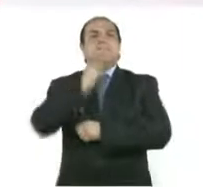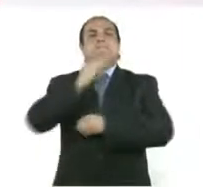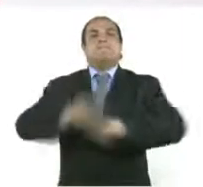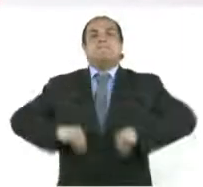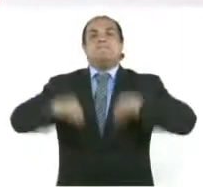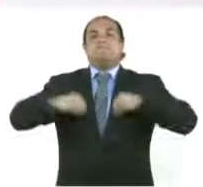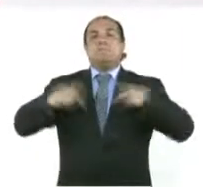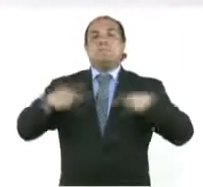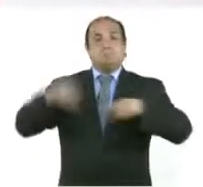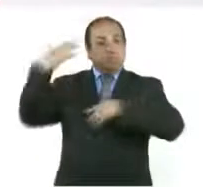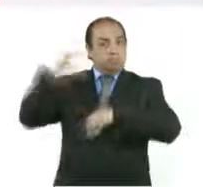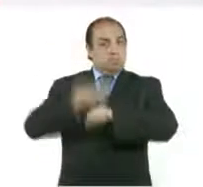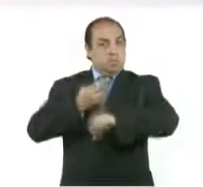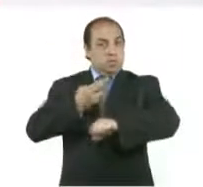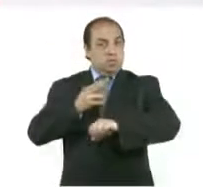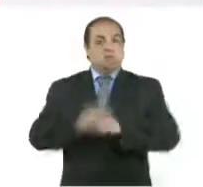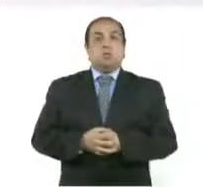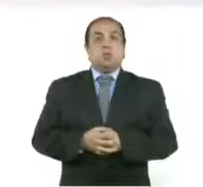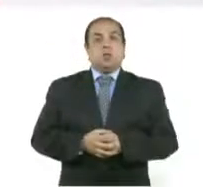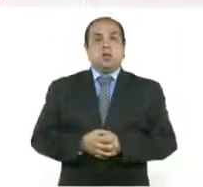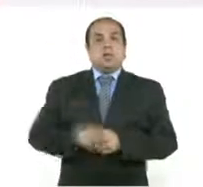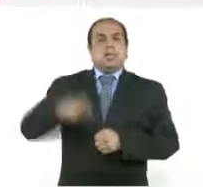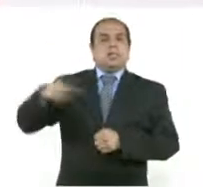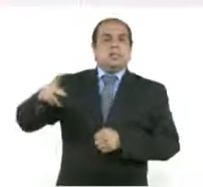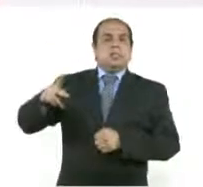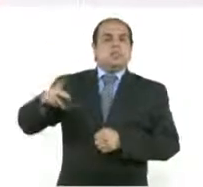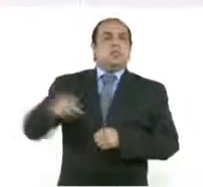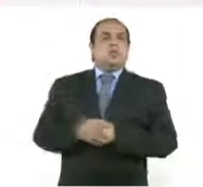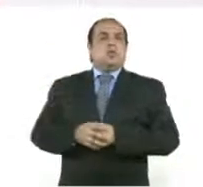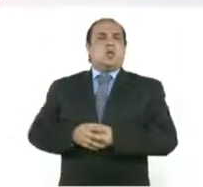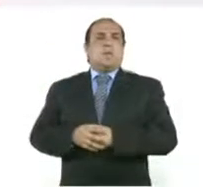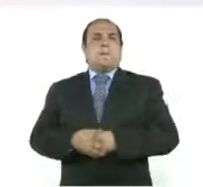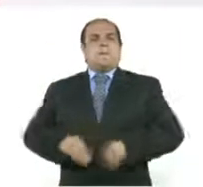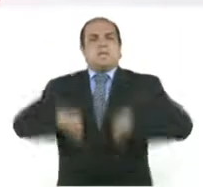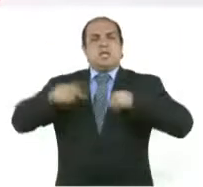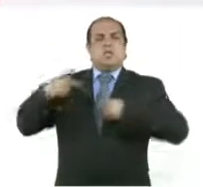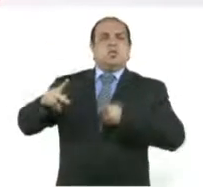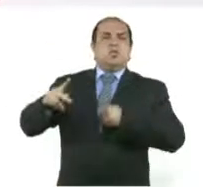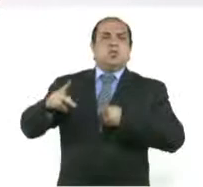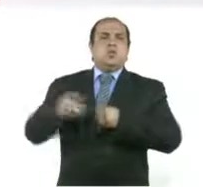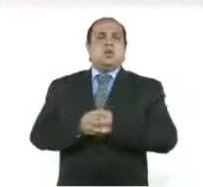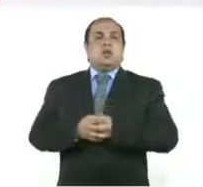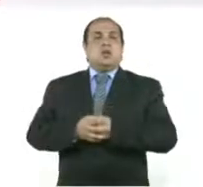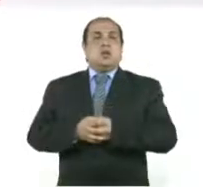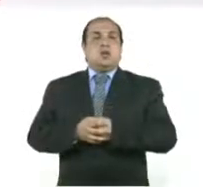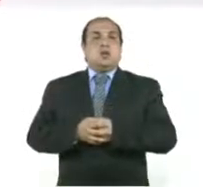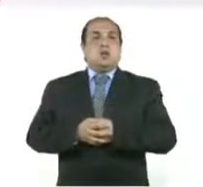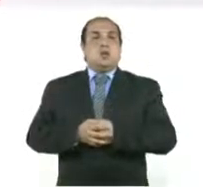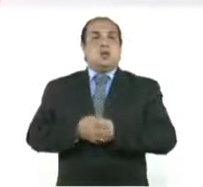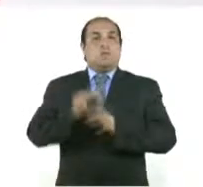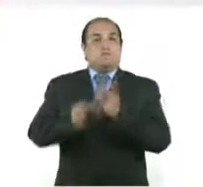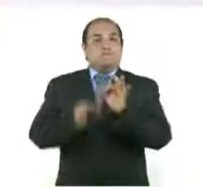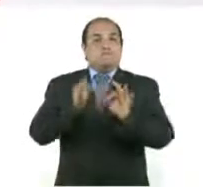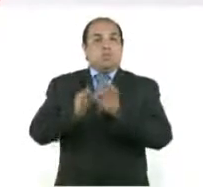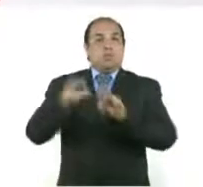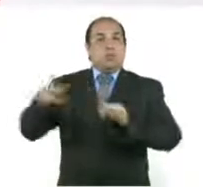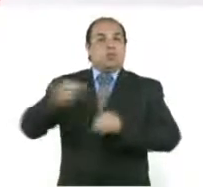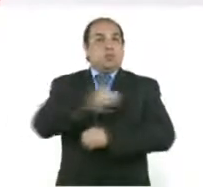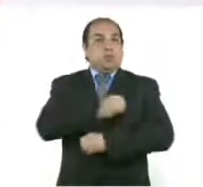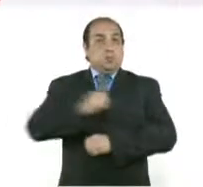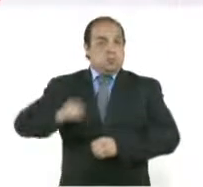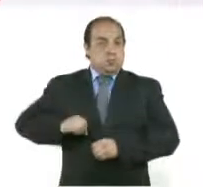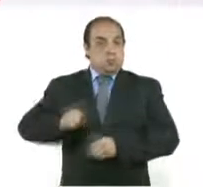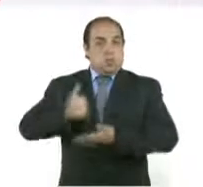adultos mayores, que durante toda su vida cumplieron con sus derechos y cumplieron con sus obligaciones